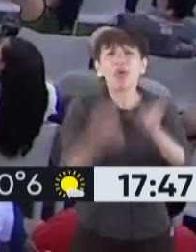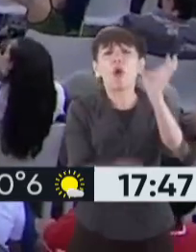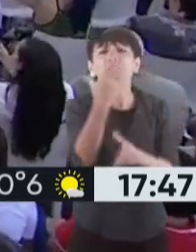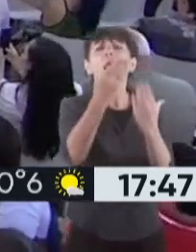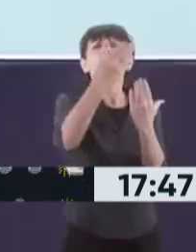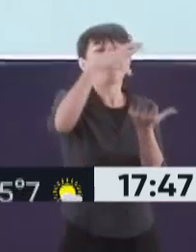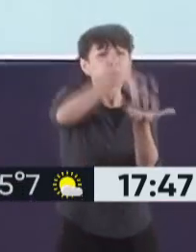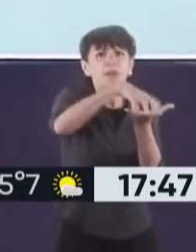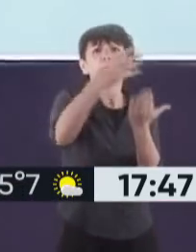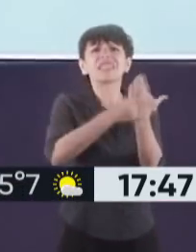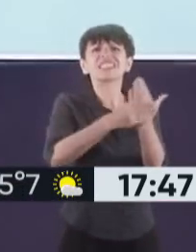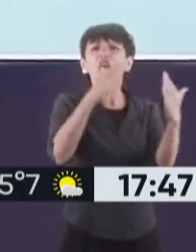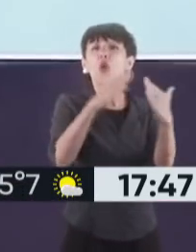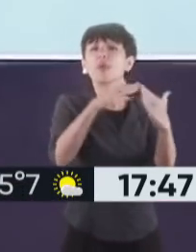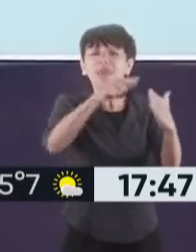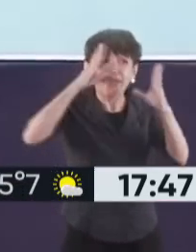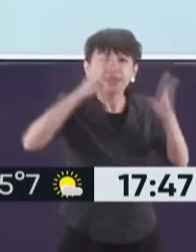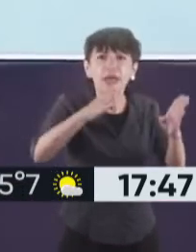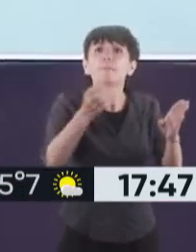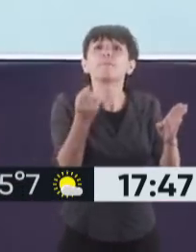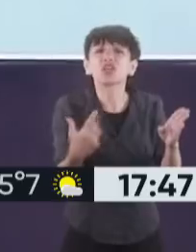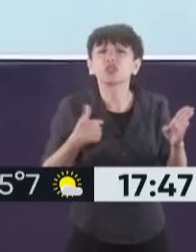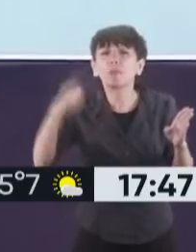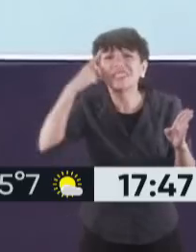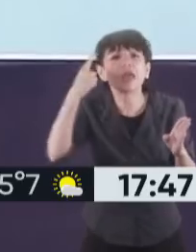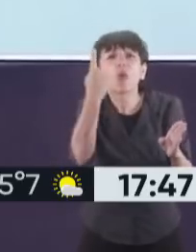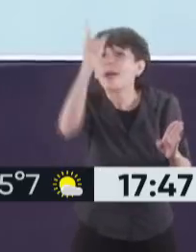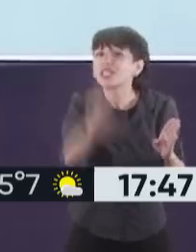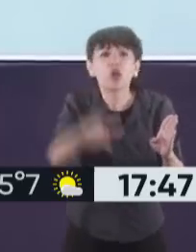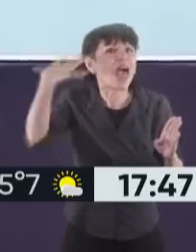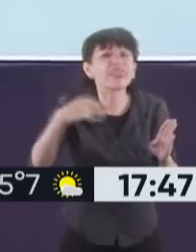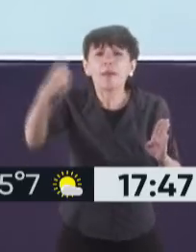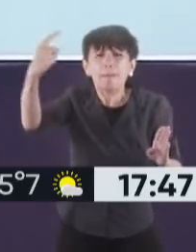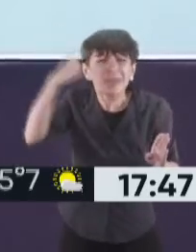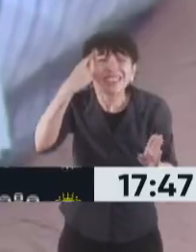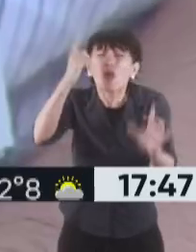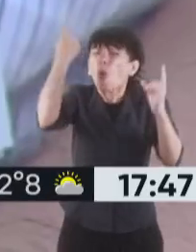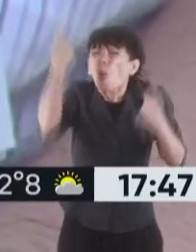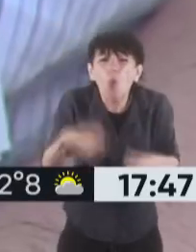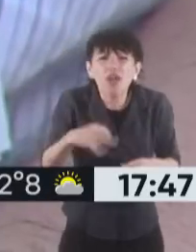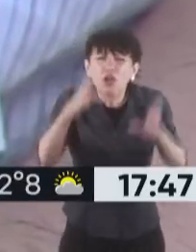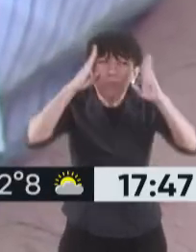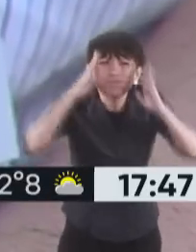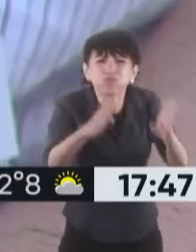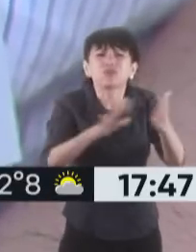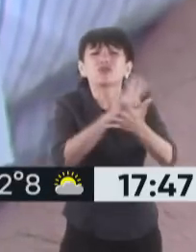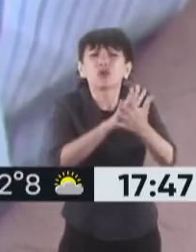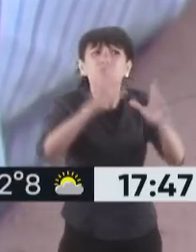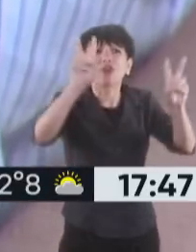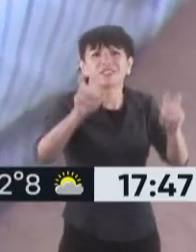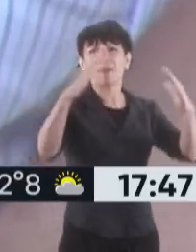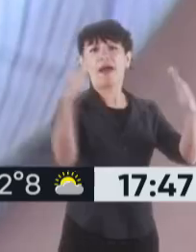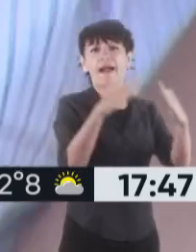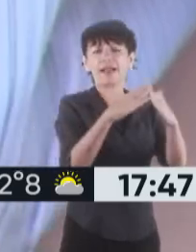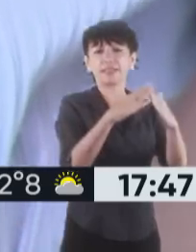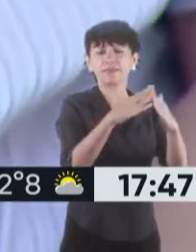Porque quería que hubiera alguien que pensara solamente en el techo de la gente. Antes Vivienda estaba dentro